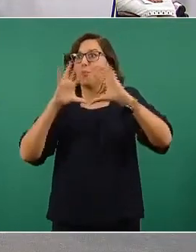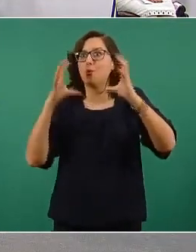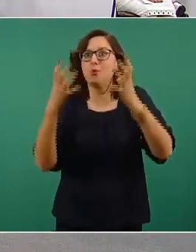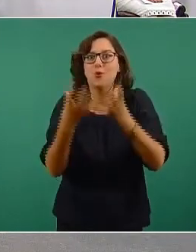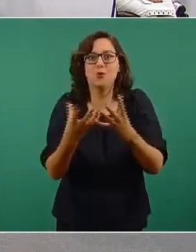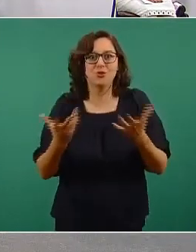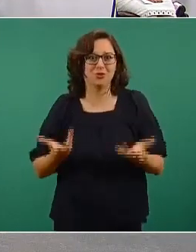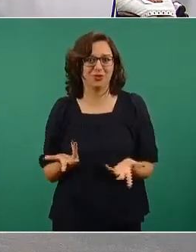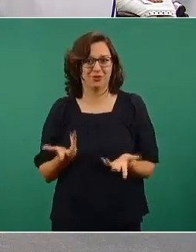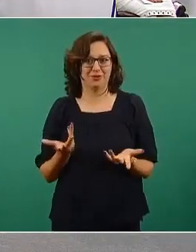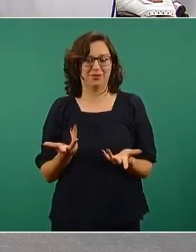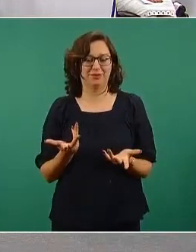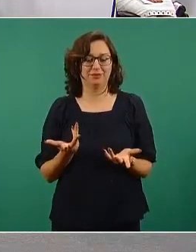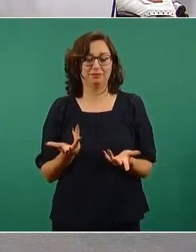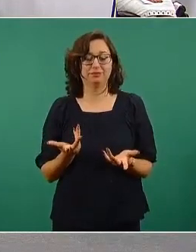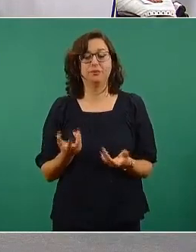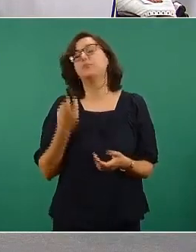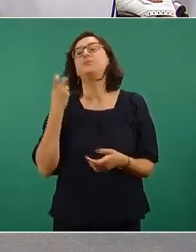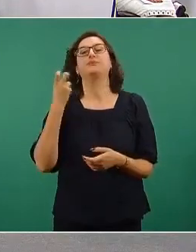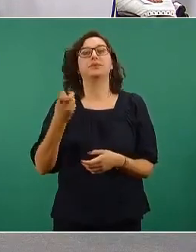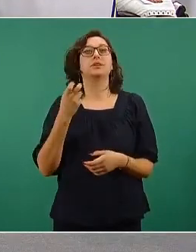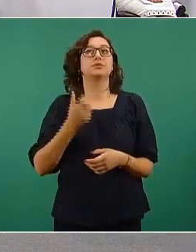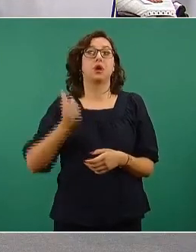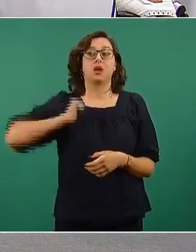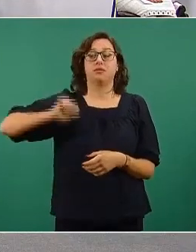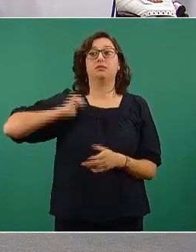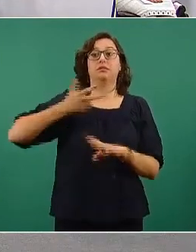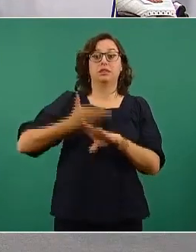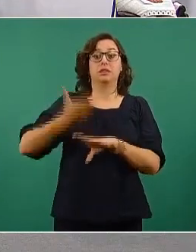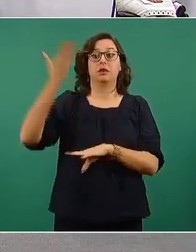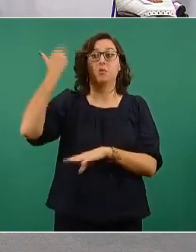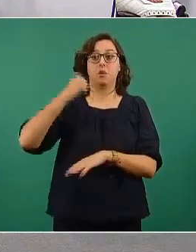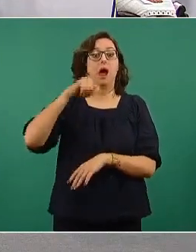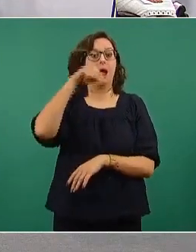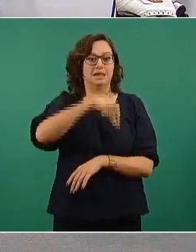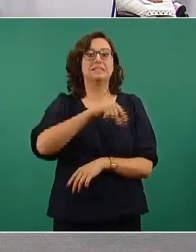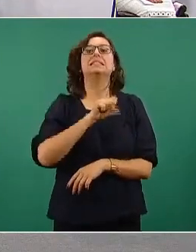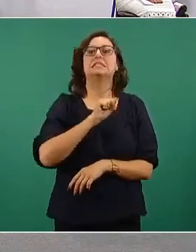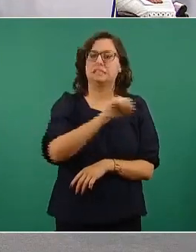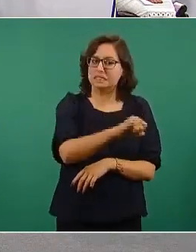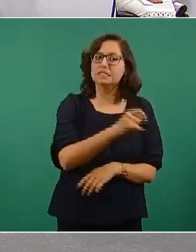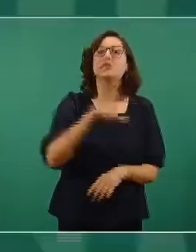aquella crisis originada aquí por mal manejo